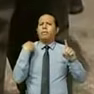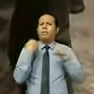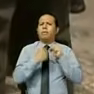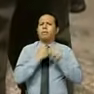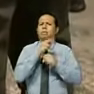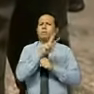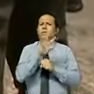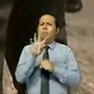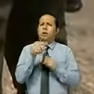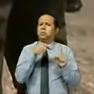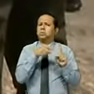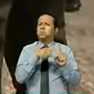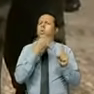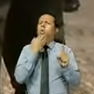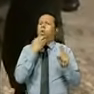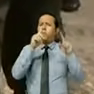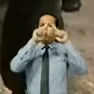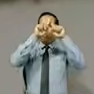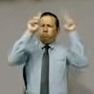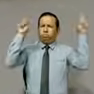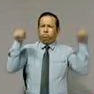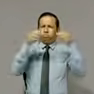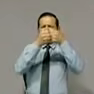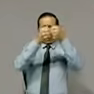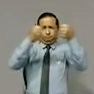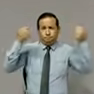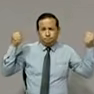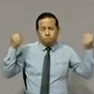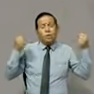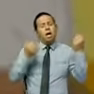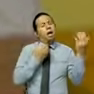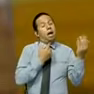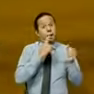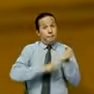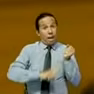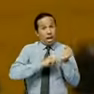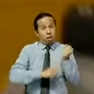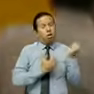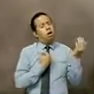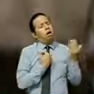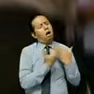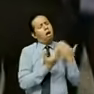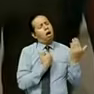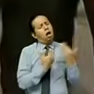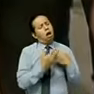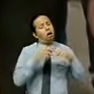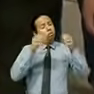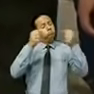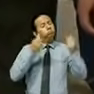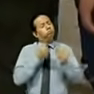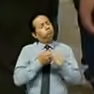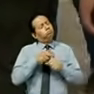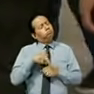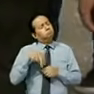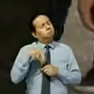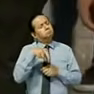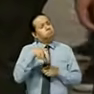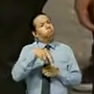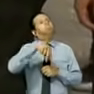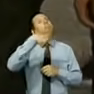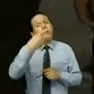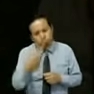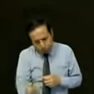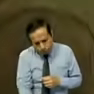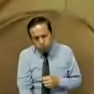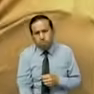edad se encontraba conversando con su hermano y tras acercarse a la ventana perdió el equilibrio y cayó de una altura de aproximadamente 5